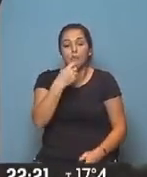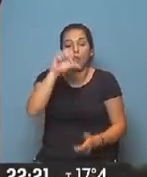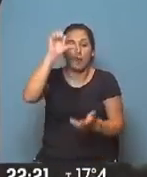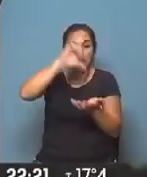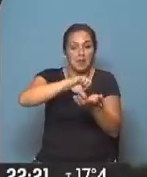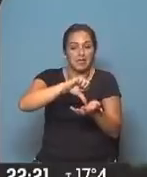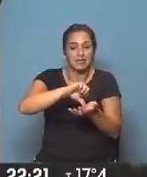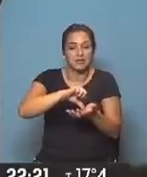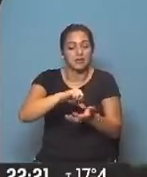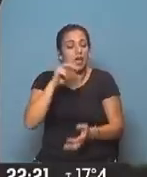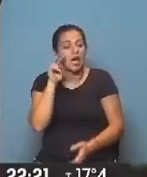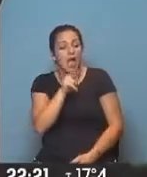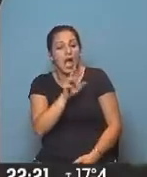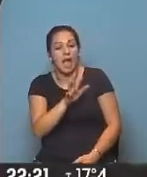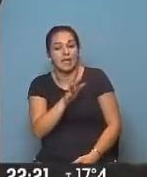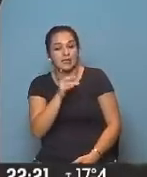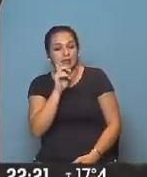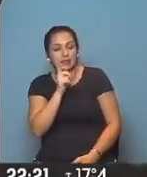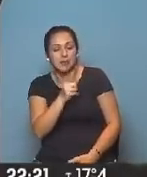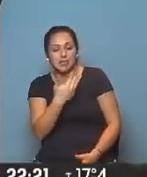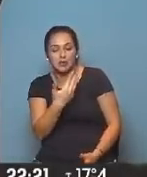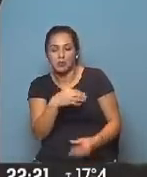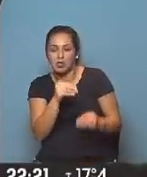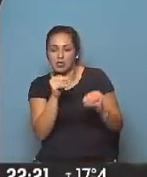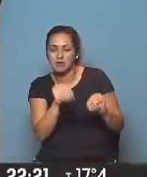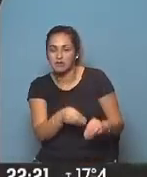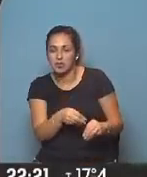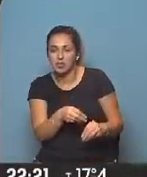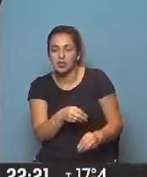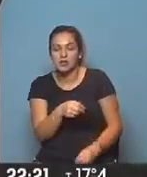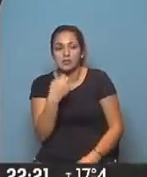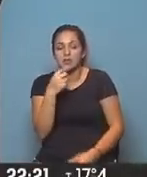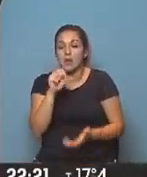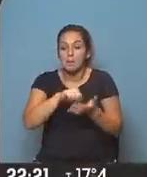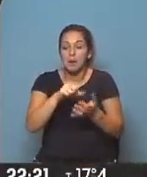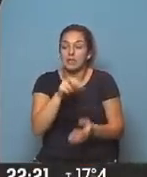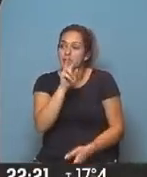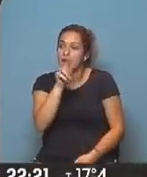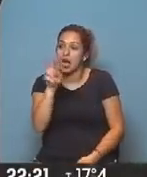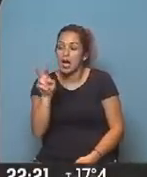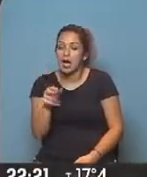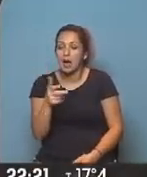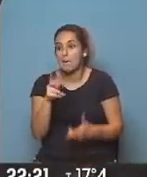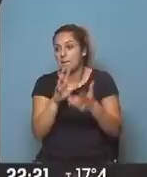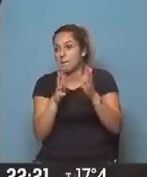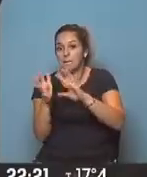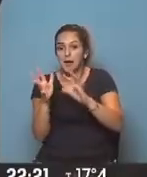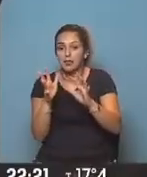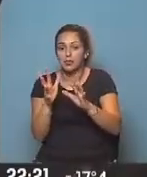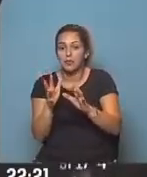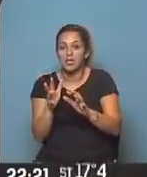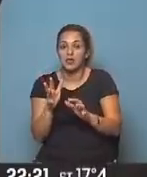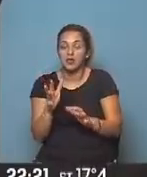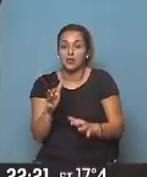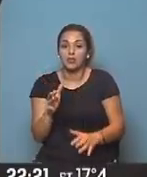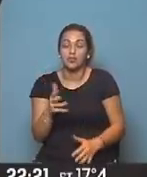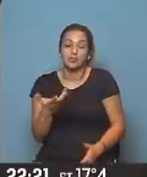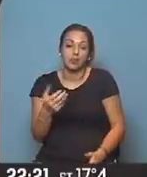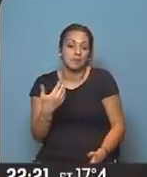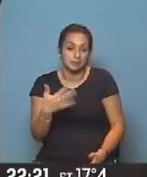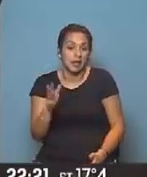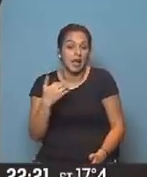lo ven peligrar, enseguida empiezan a mirar los demás cómo están, y si están más o menos endebles, bueno, Argentina está en esa lista,